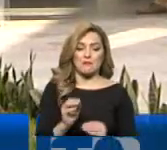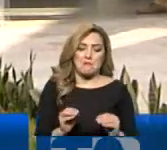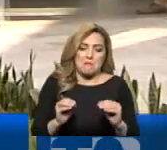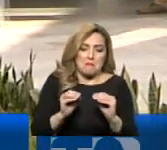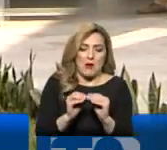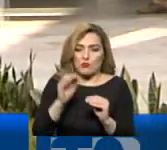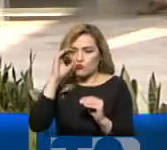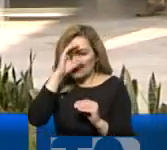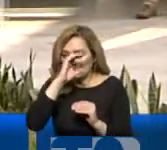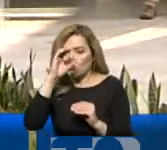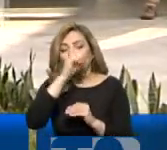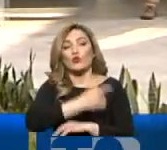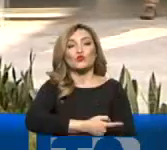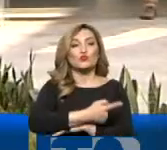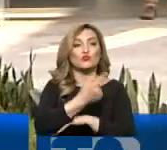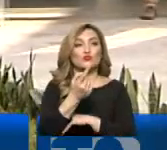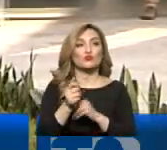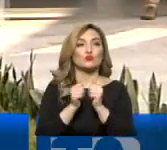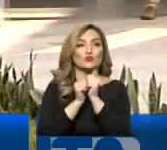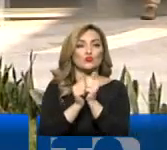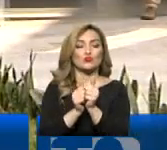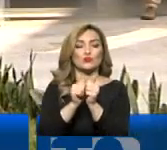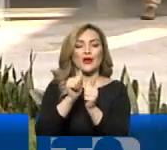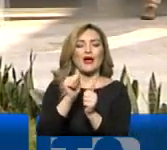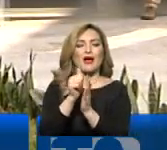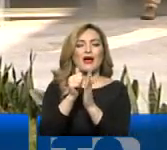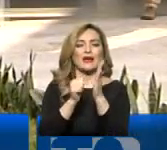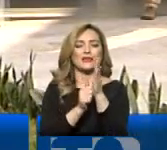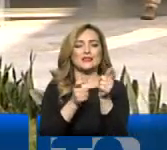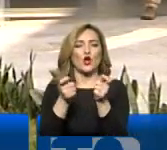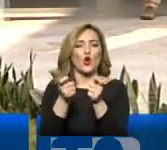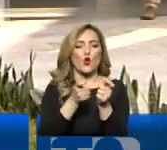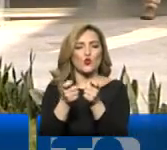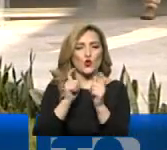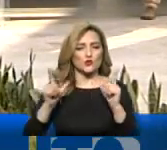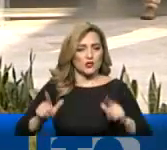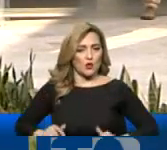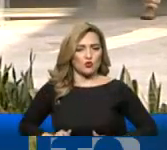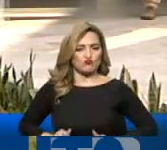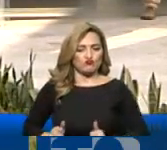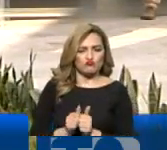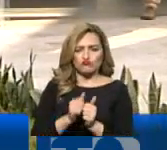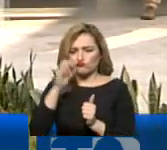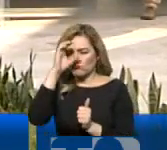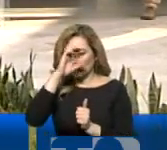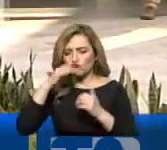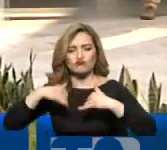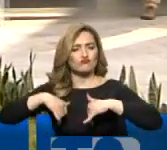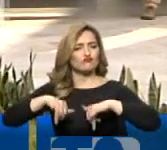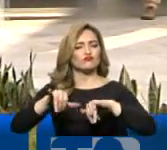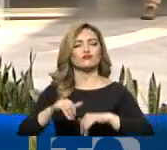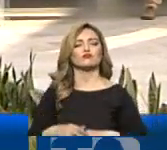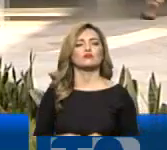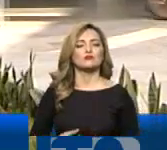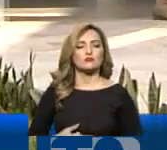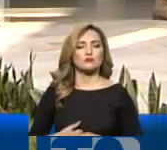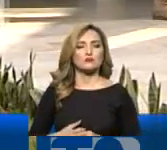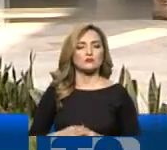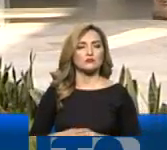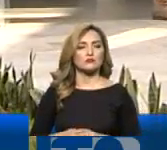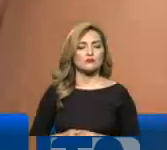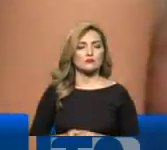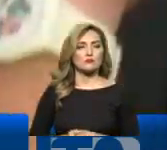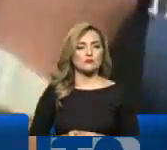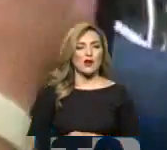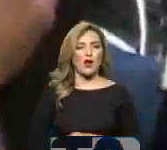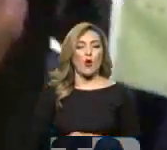podamos encontrar en estos días conjuntamente con el ARSA, con la Agencia de Regulación y Control Sanitario, y pues determinaremos realmente cuál ha sido la